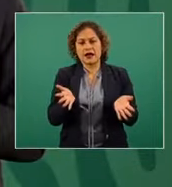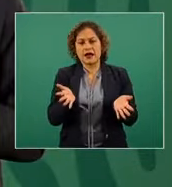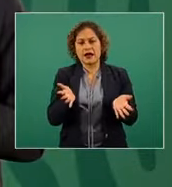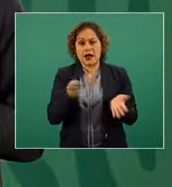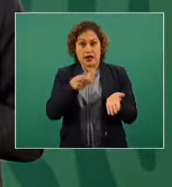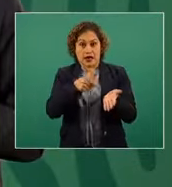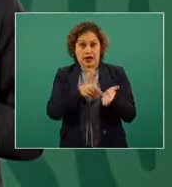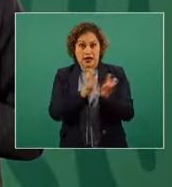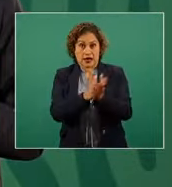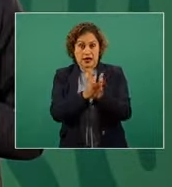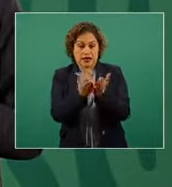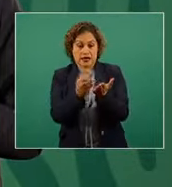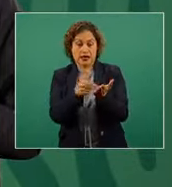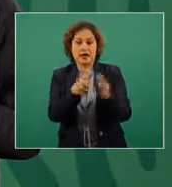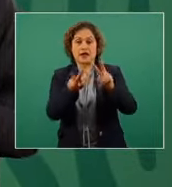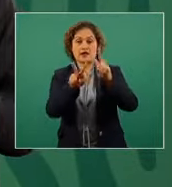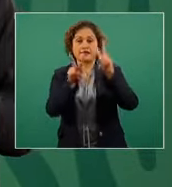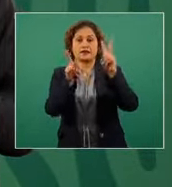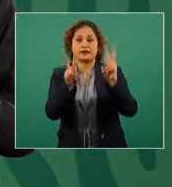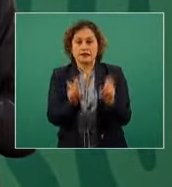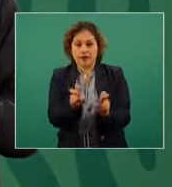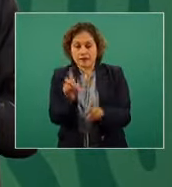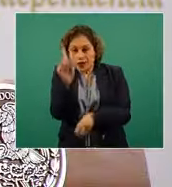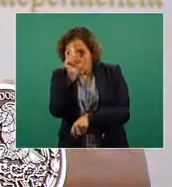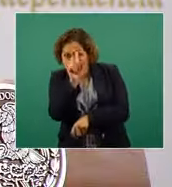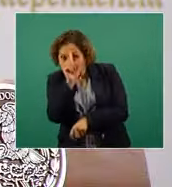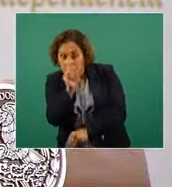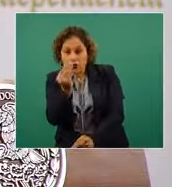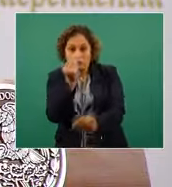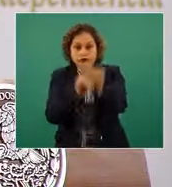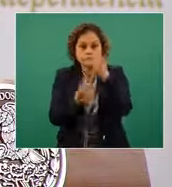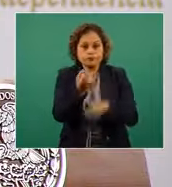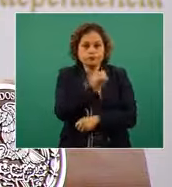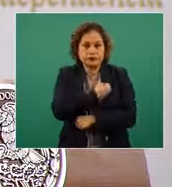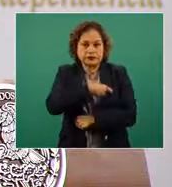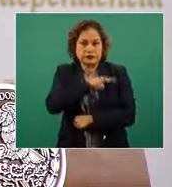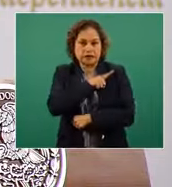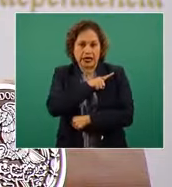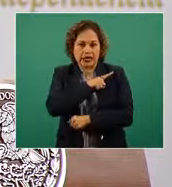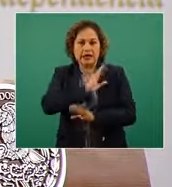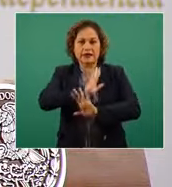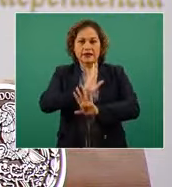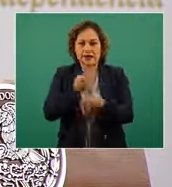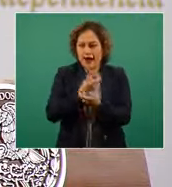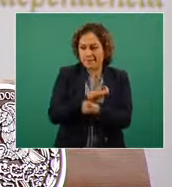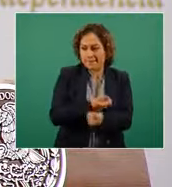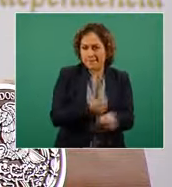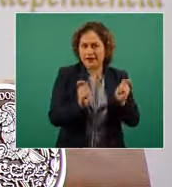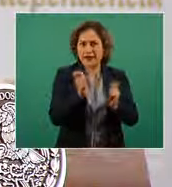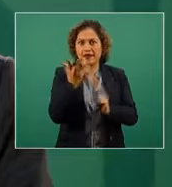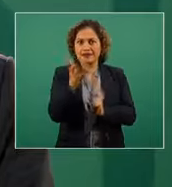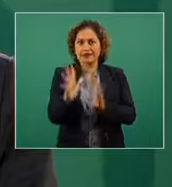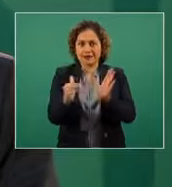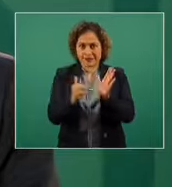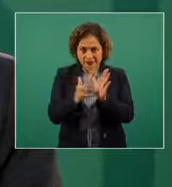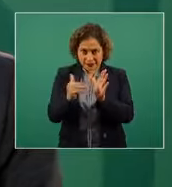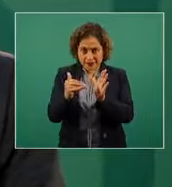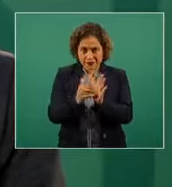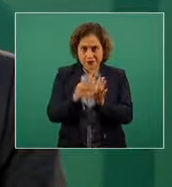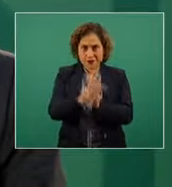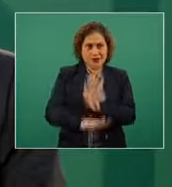la buena alimentación. 10 millones de historietas. Ya muchos de los que nos están viendo,